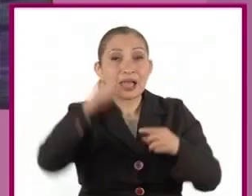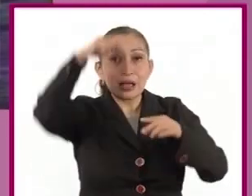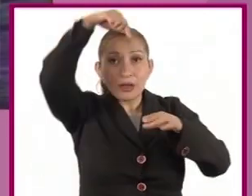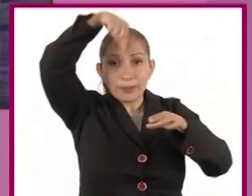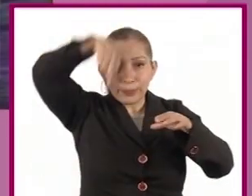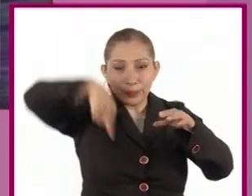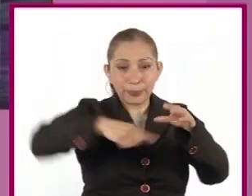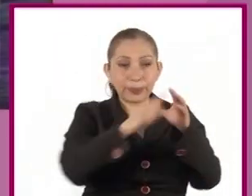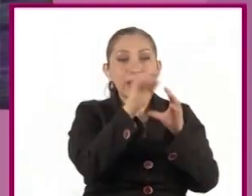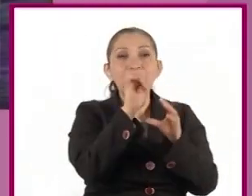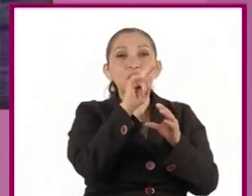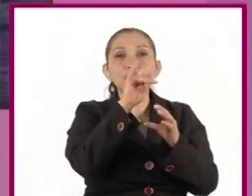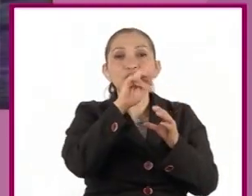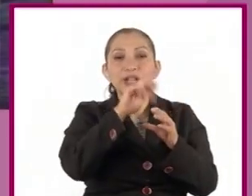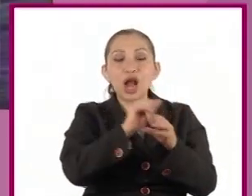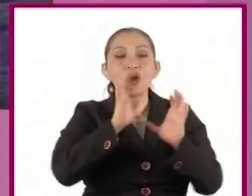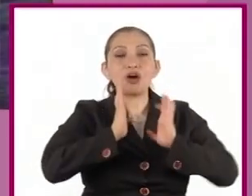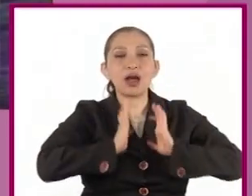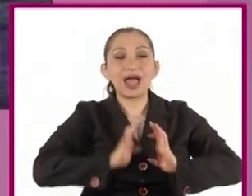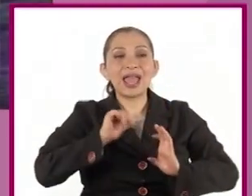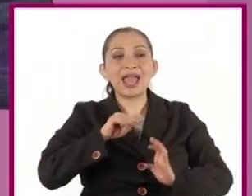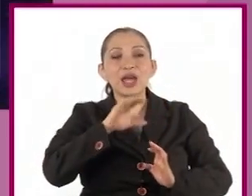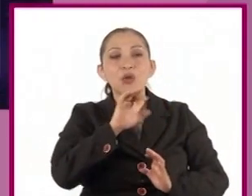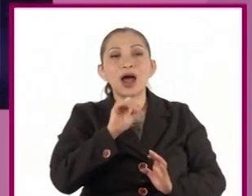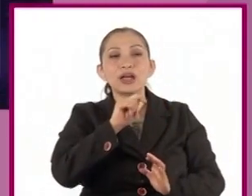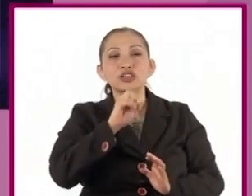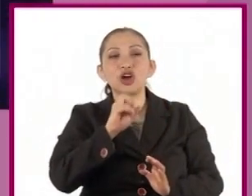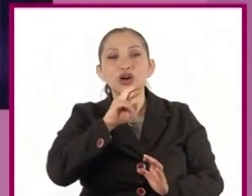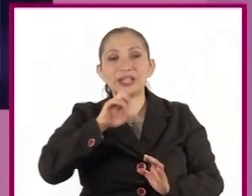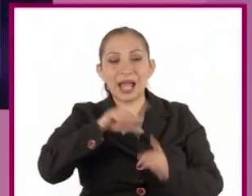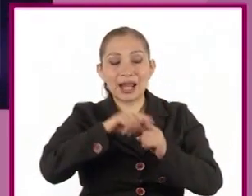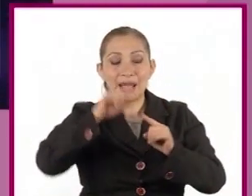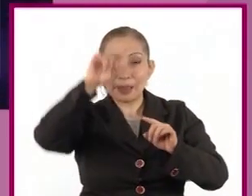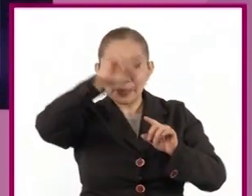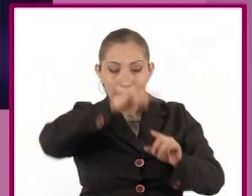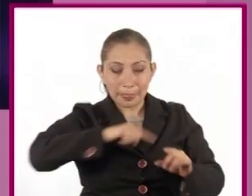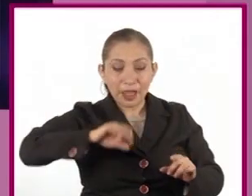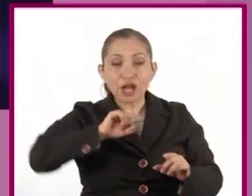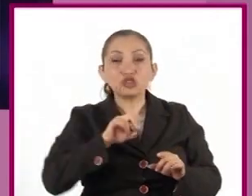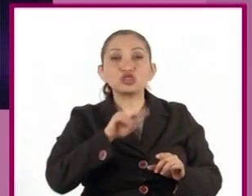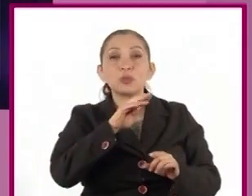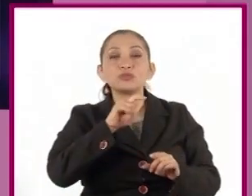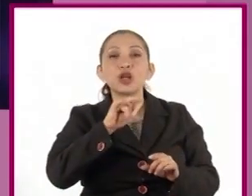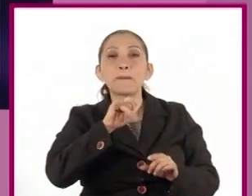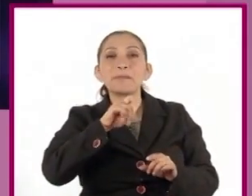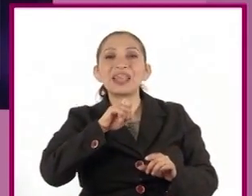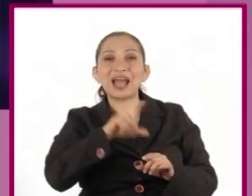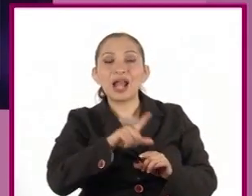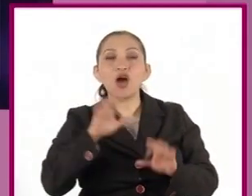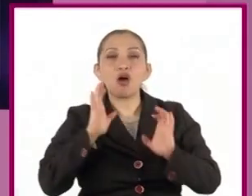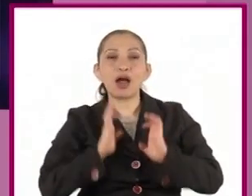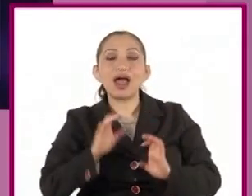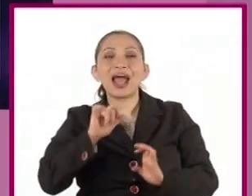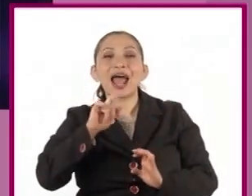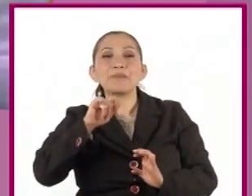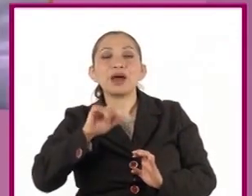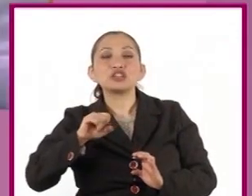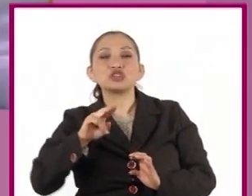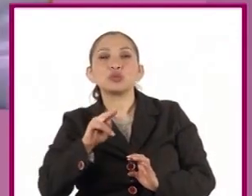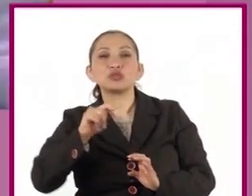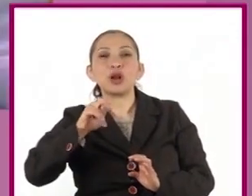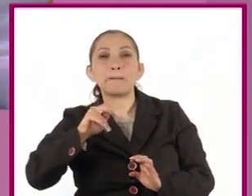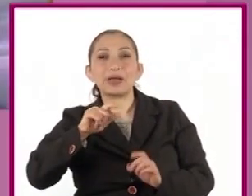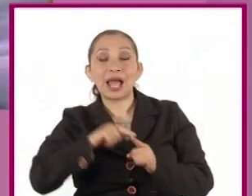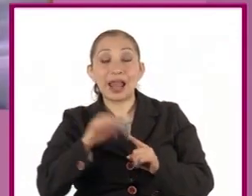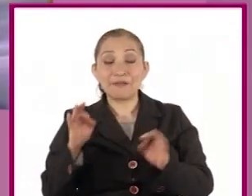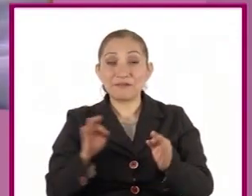ascendentes ecuatoriales o calmas ecuatoriales, las descendentes subtropicales o calmas subtropicales y